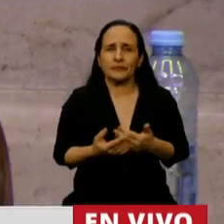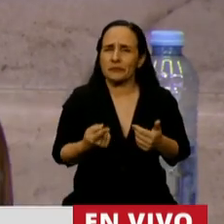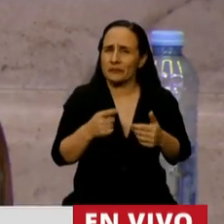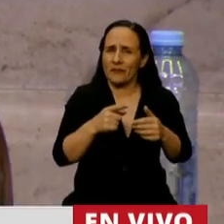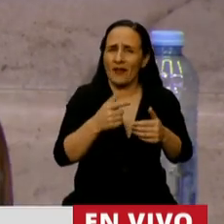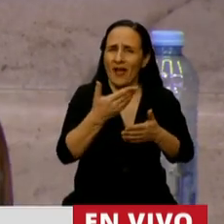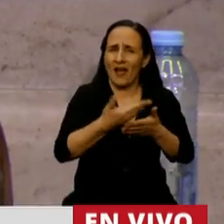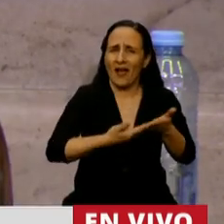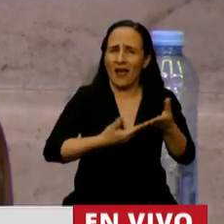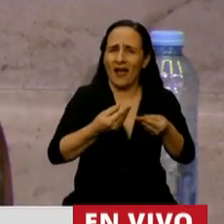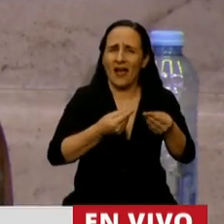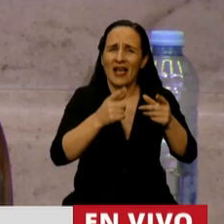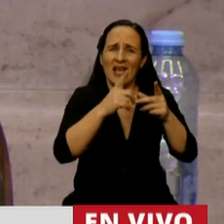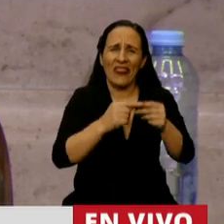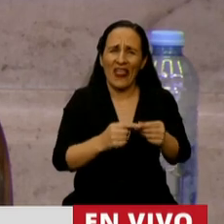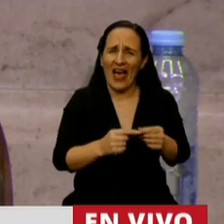datos inexactos